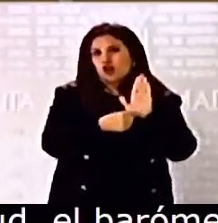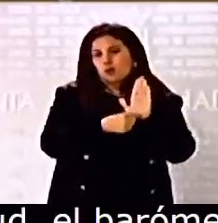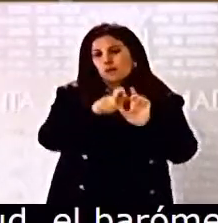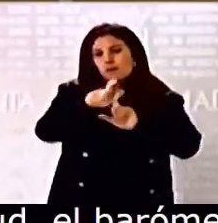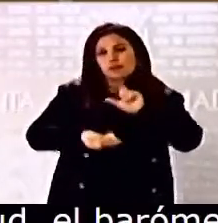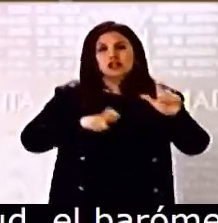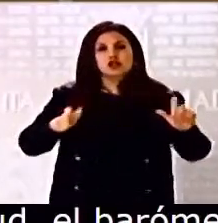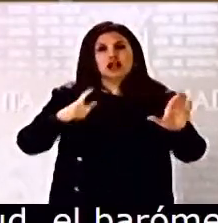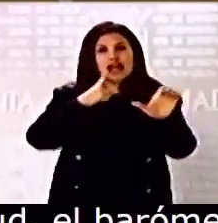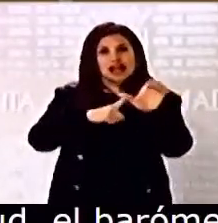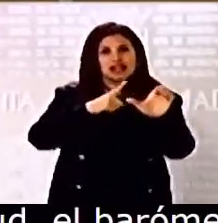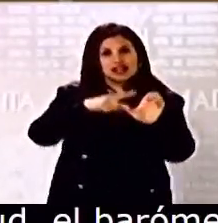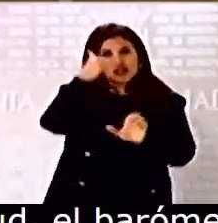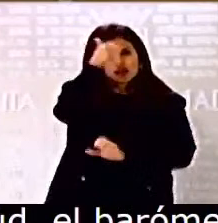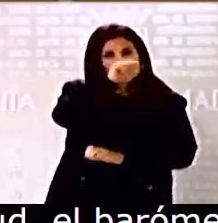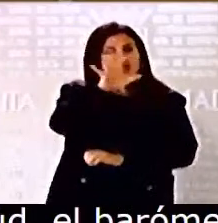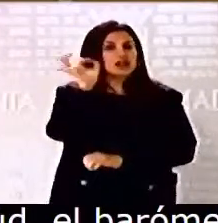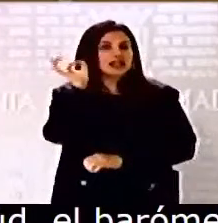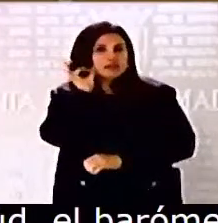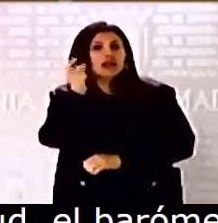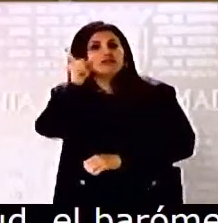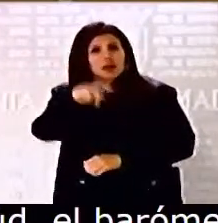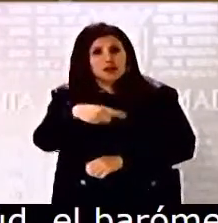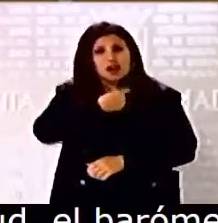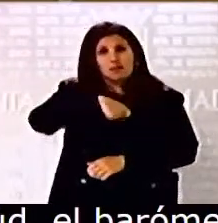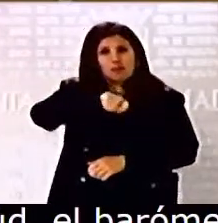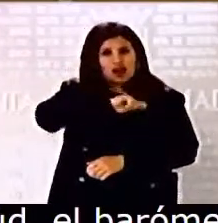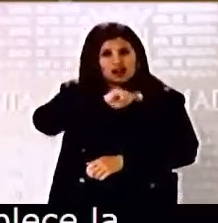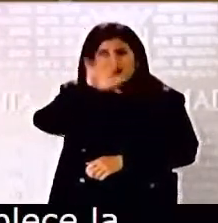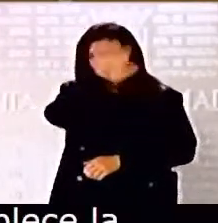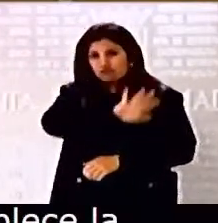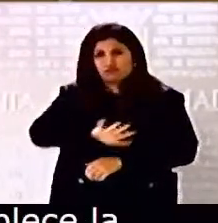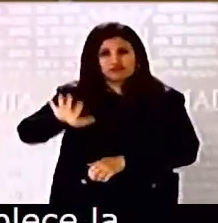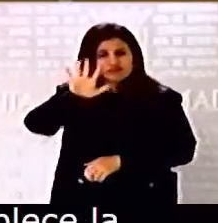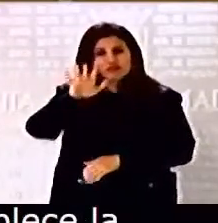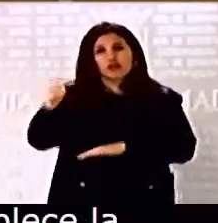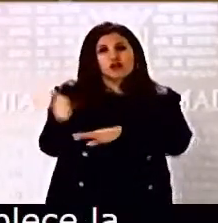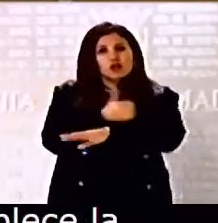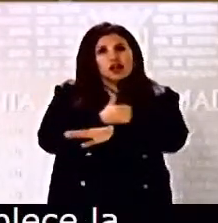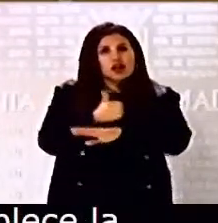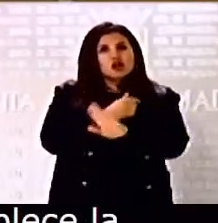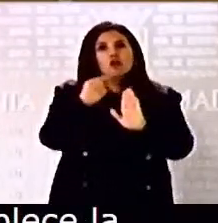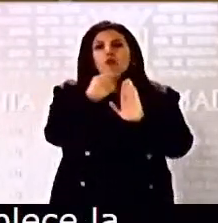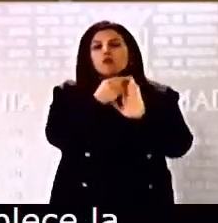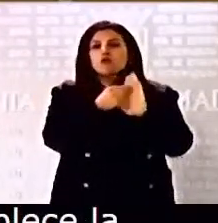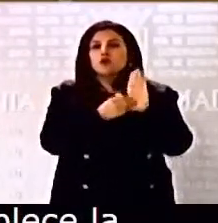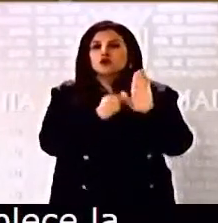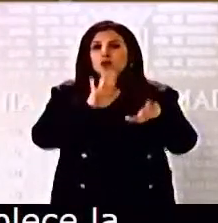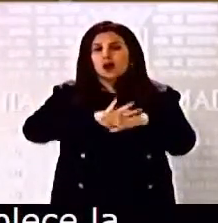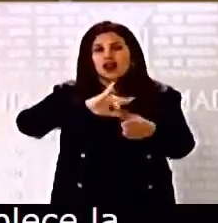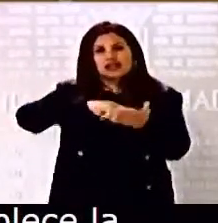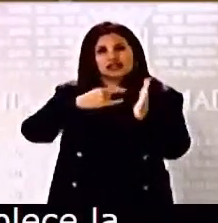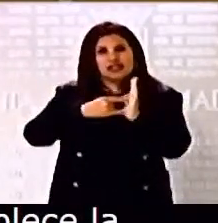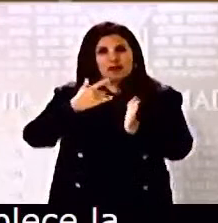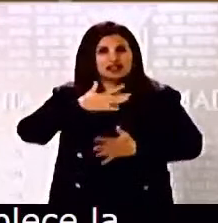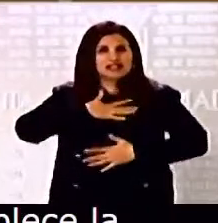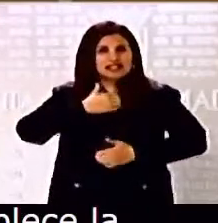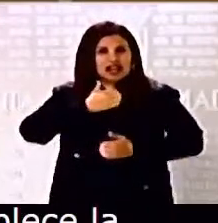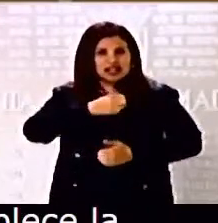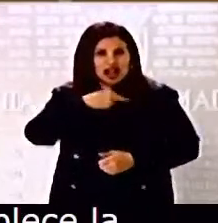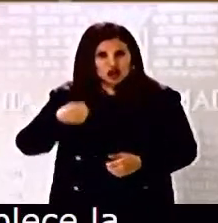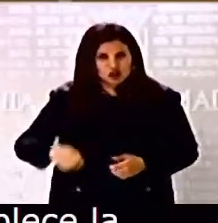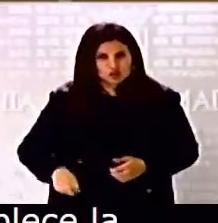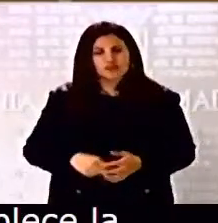y las extremeñas, los españoles, las españolas, le dan a nuestro sistema sanitario. Los profesionales del